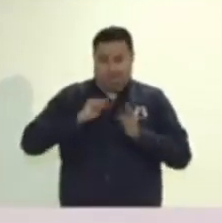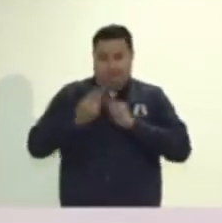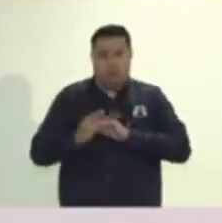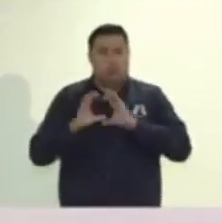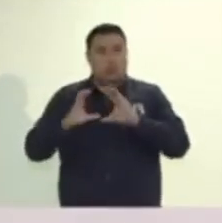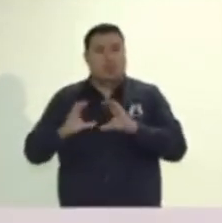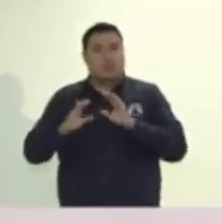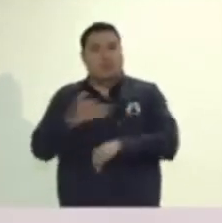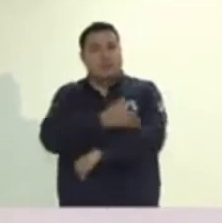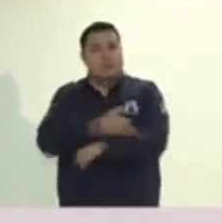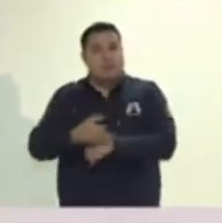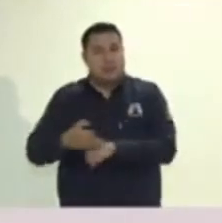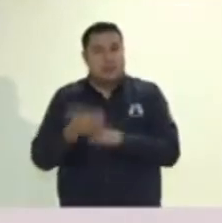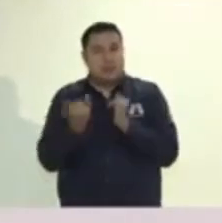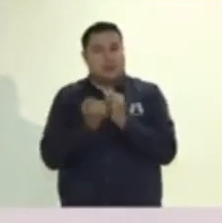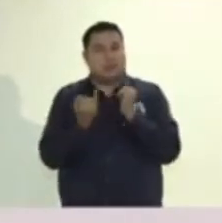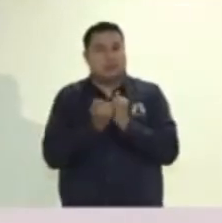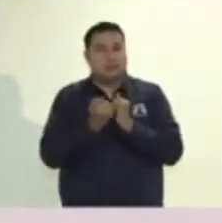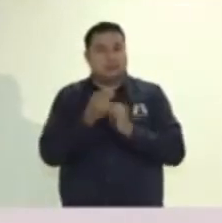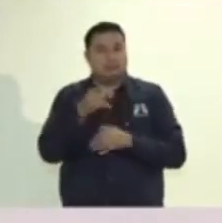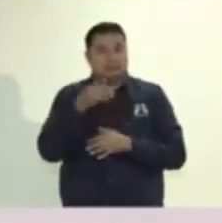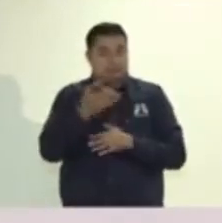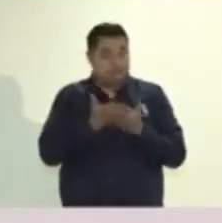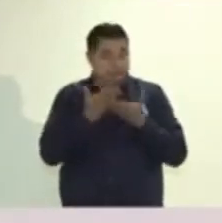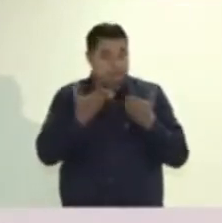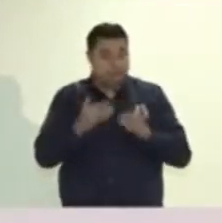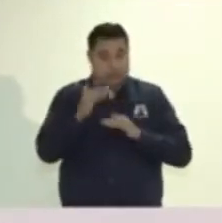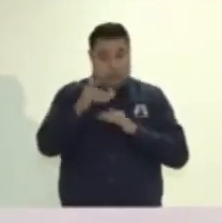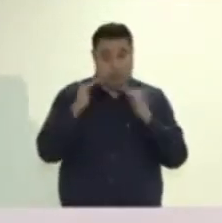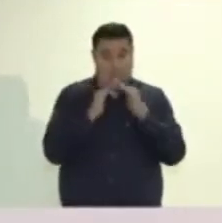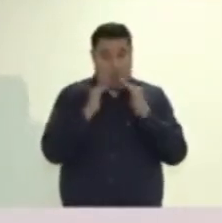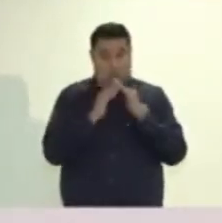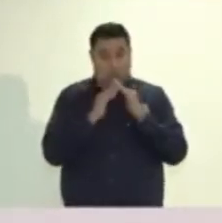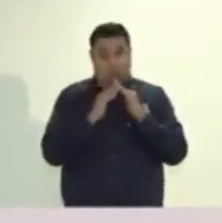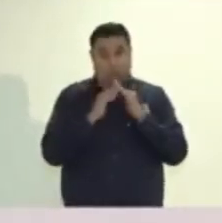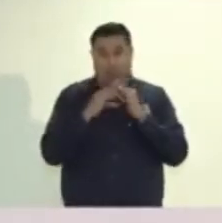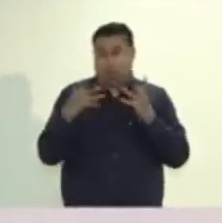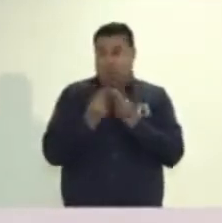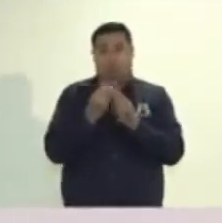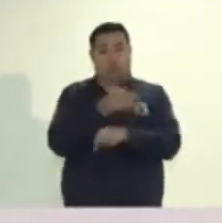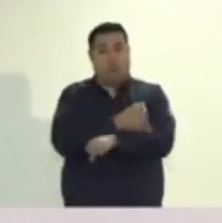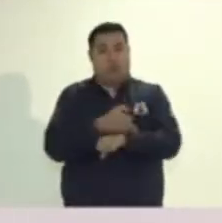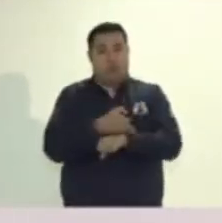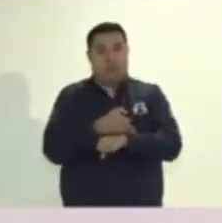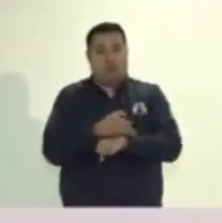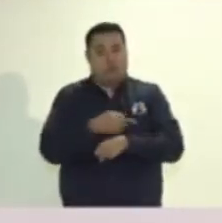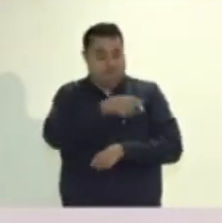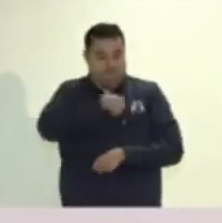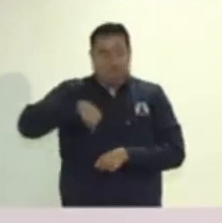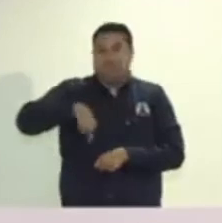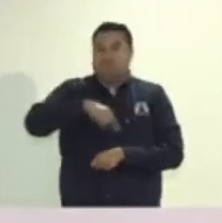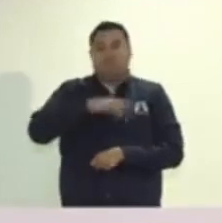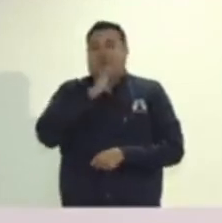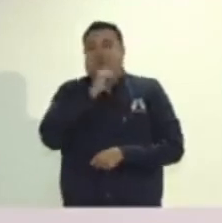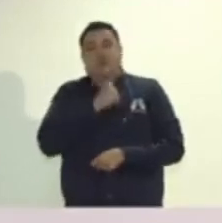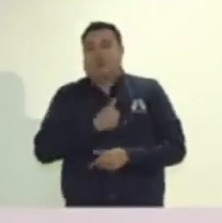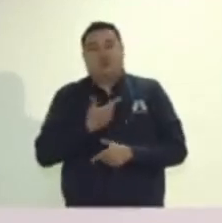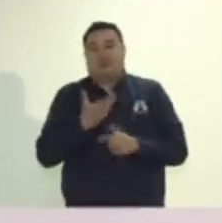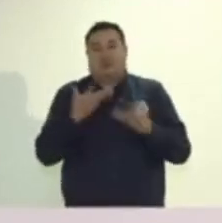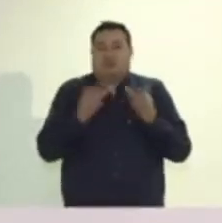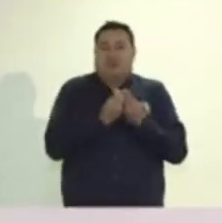todos. Aprovecha la oportunidad que tienes de estar en casa con tu familia. Muchos no podemos, nosotros no podemos.